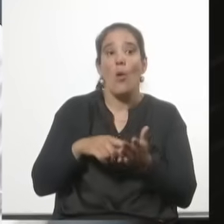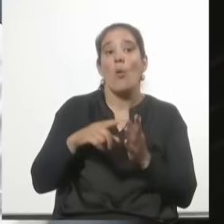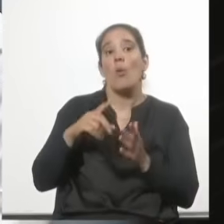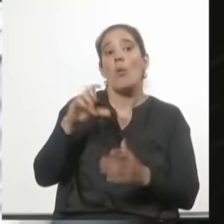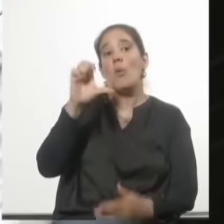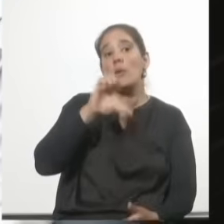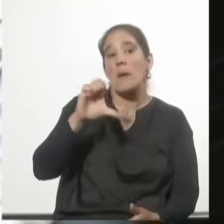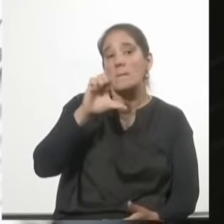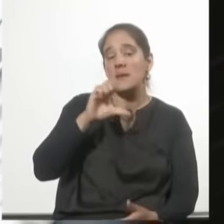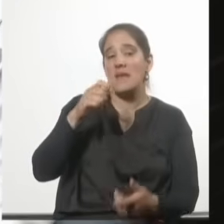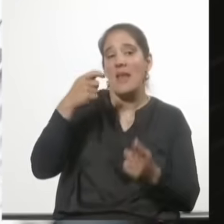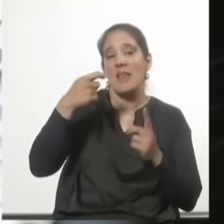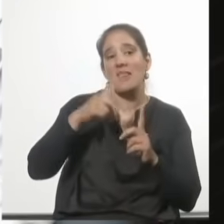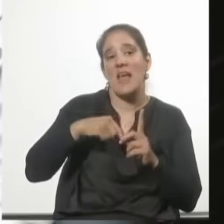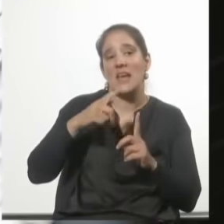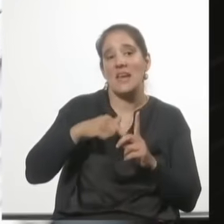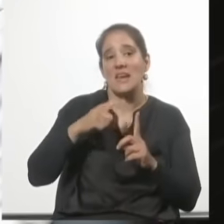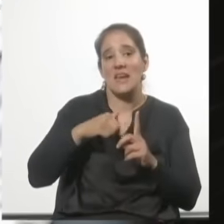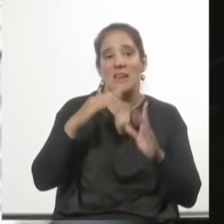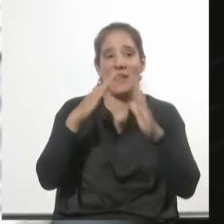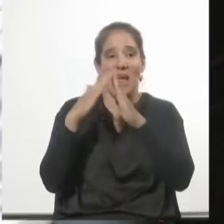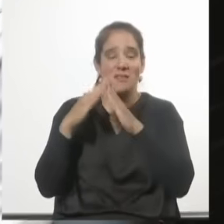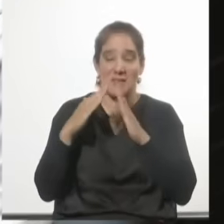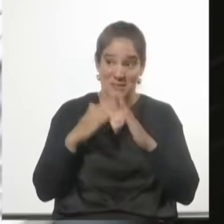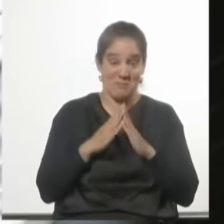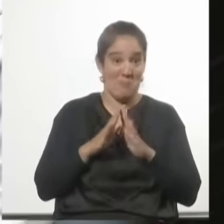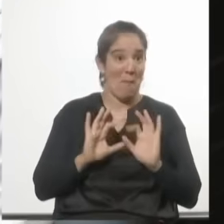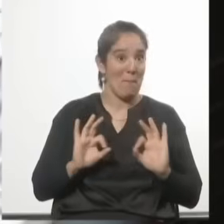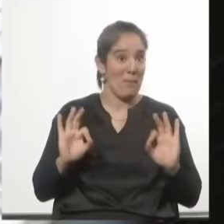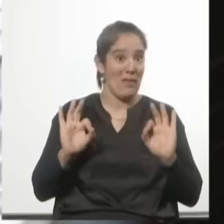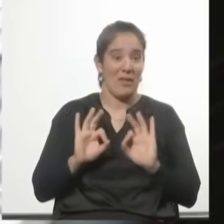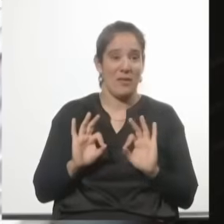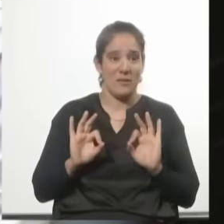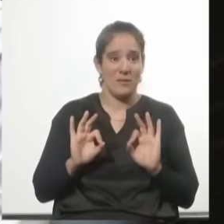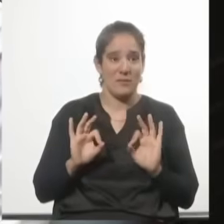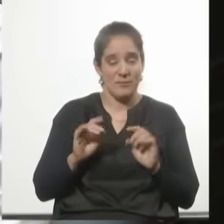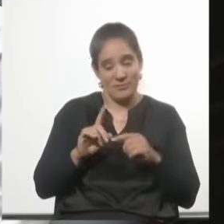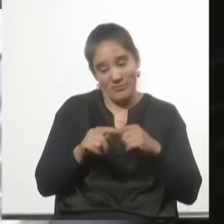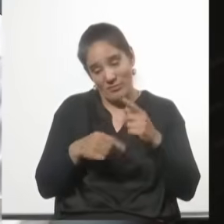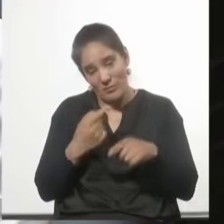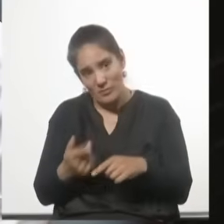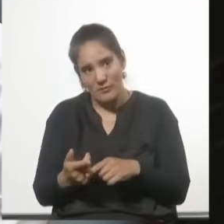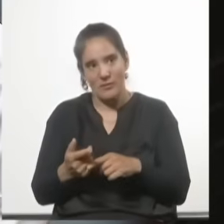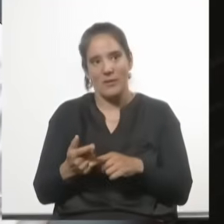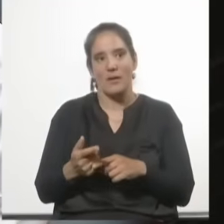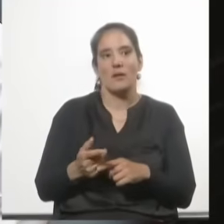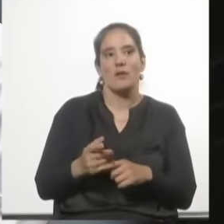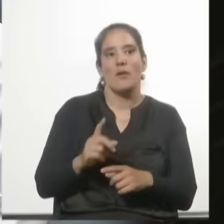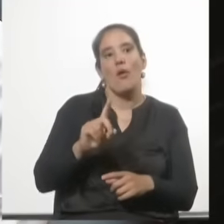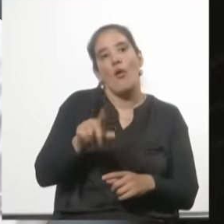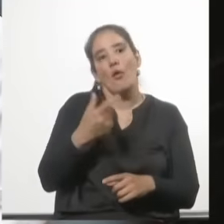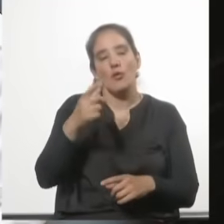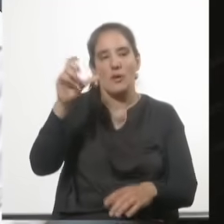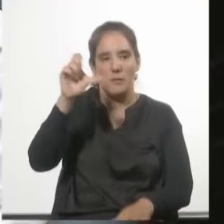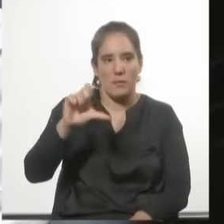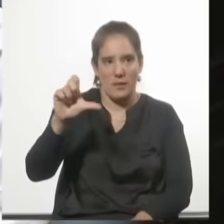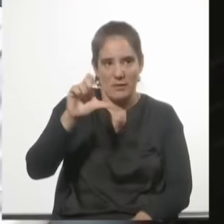inmobiliarios. A su vez, el estudio británico Arnold & Porter, que asesora al